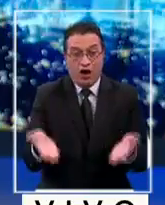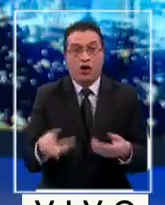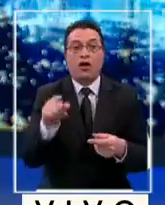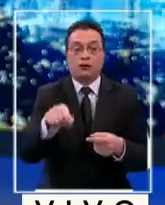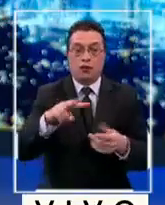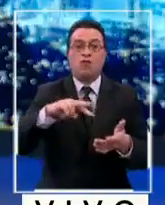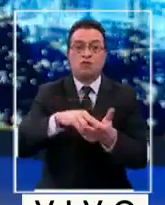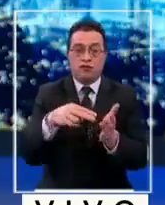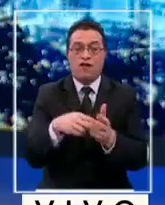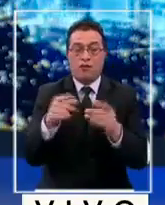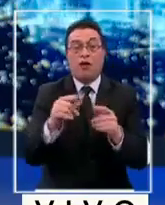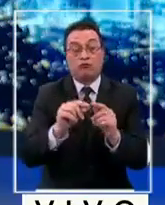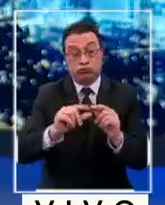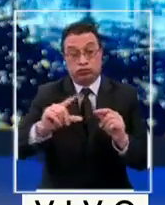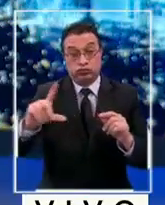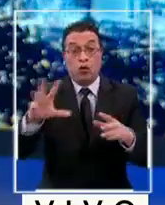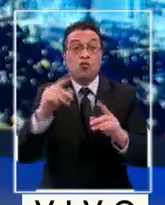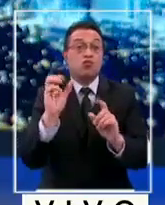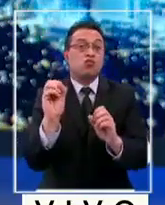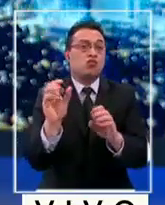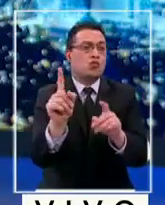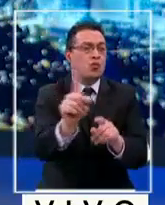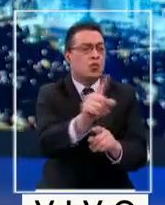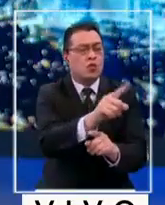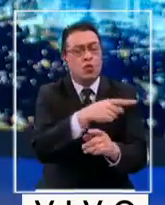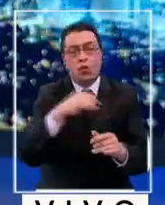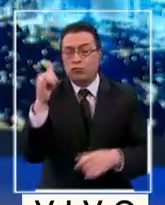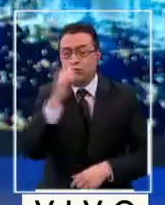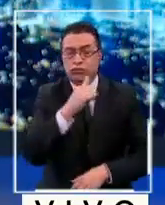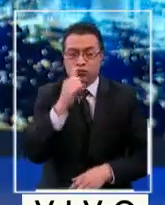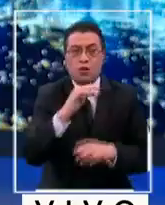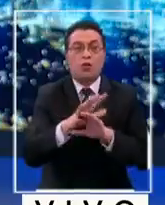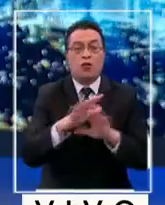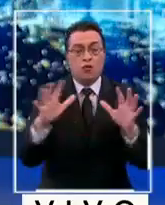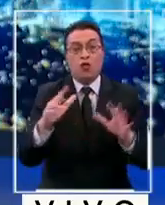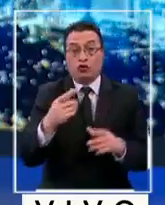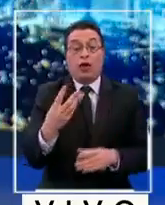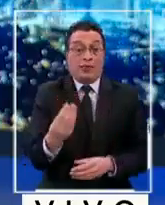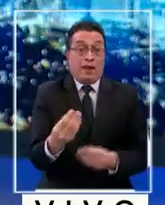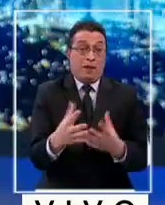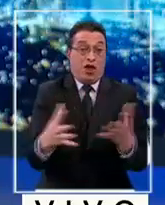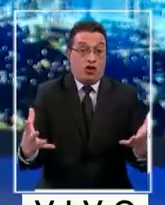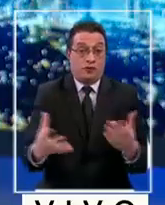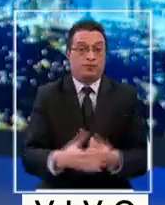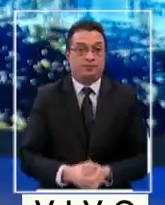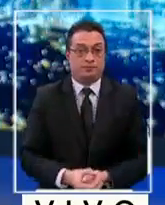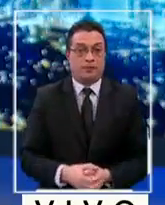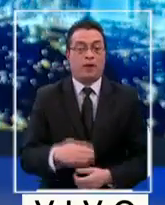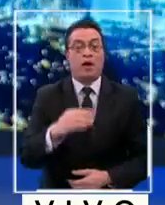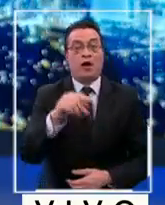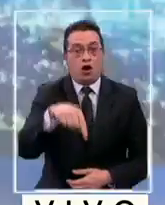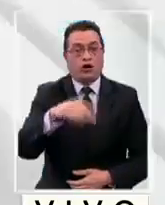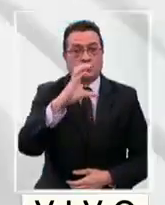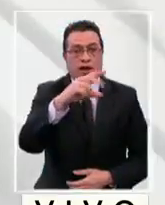que demasiados involucrados, casi todos, tienen mucho que temer. Hoy, en CNN Prime.